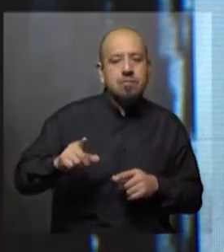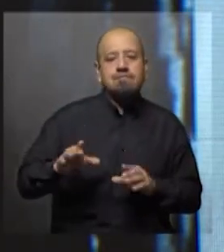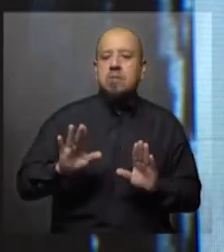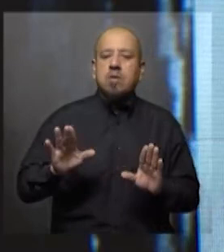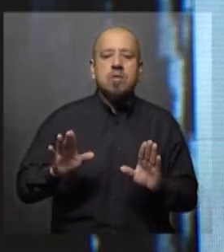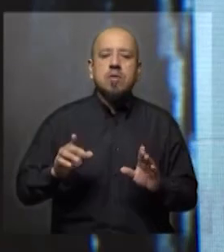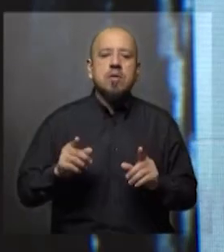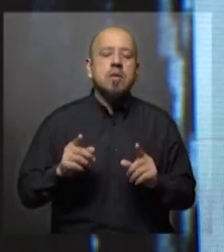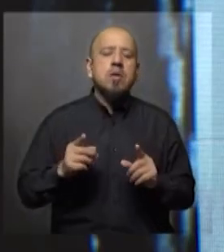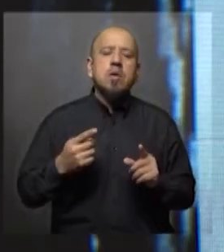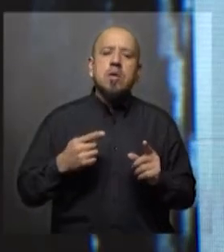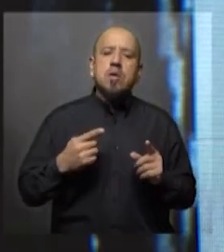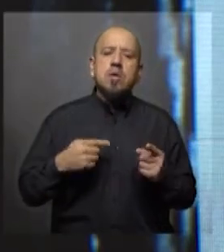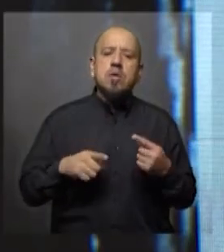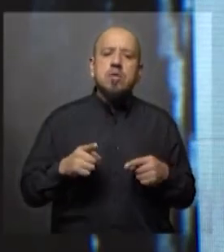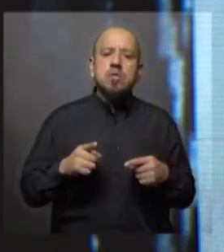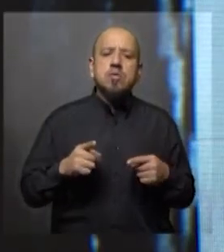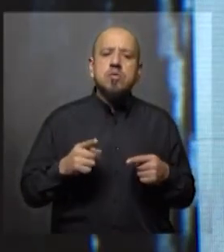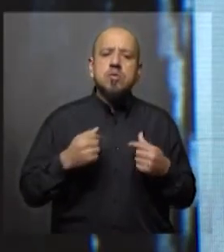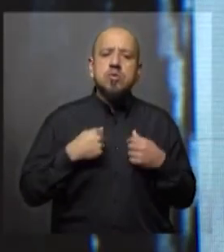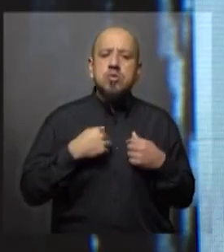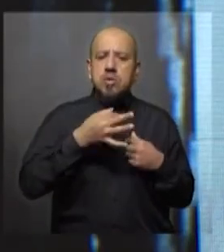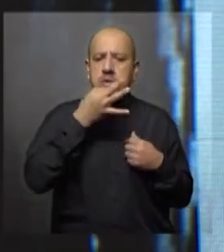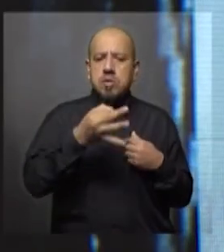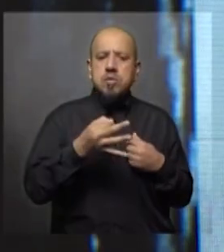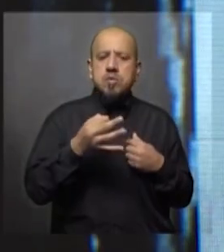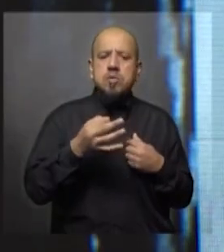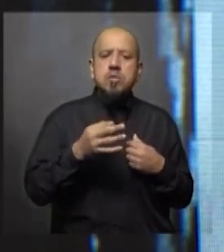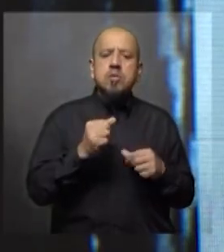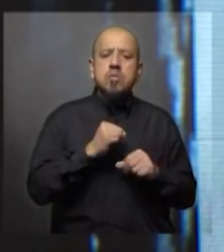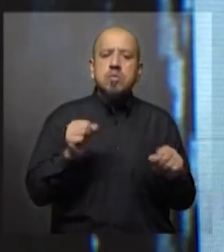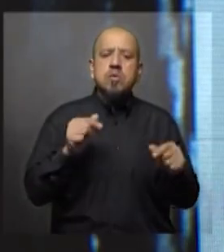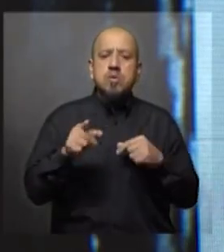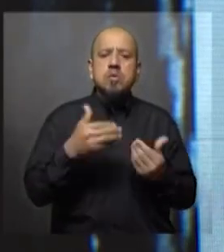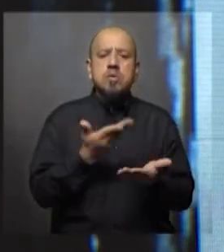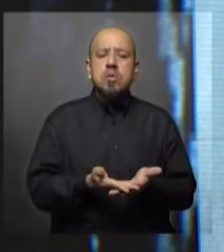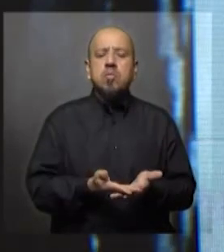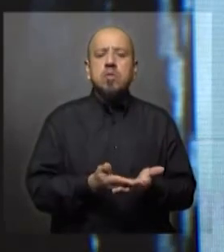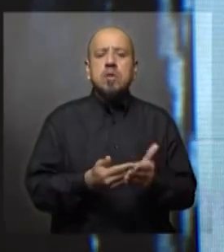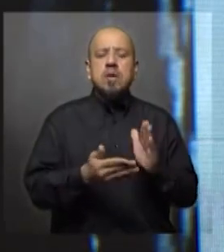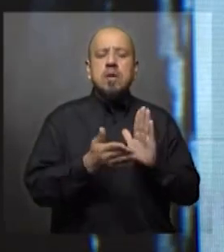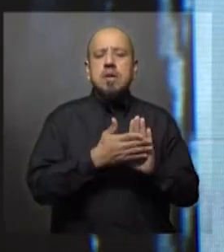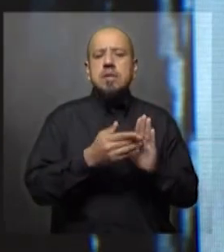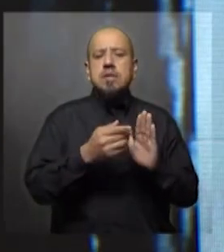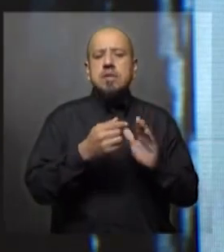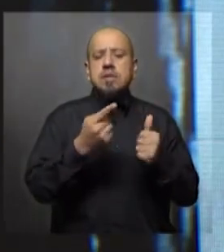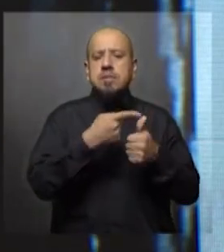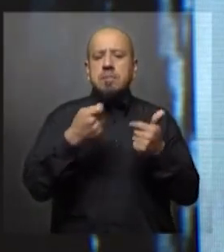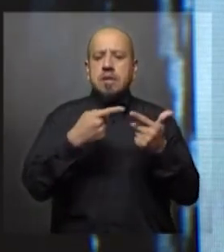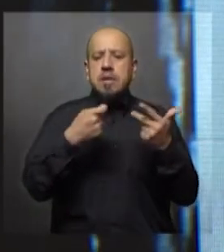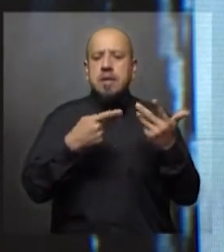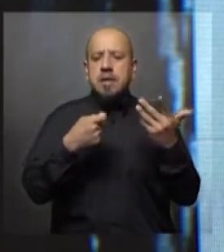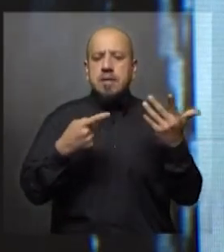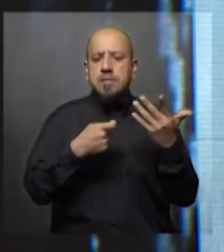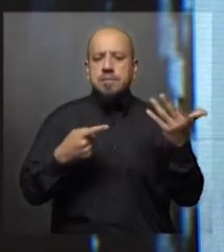sin duda Ahora yo lo que diría fundamentalmente que uno puede ver en estas propuestas curriculares Y hay muchos estudios a nivel